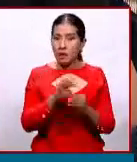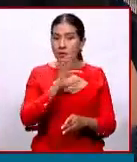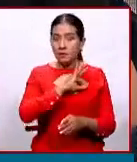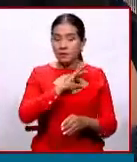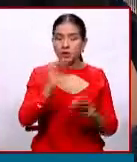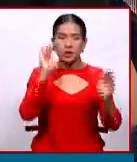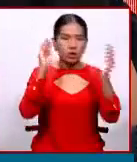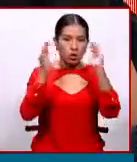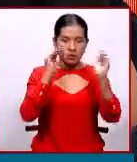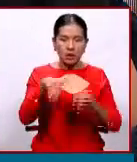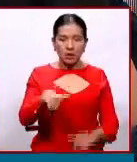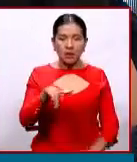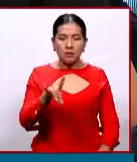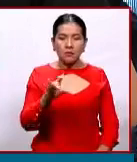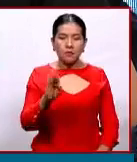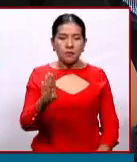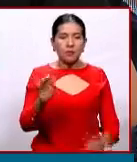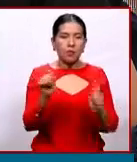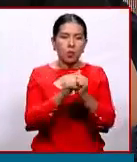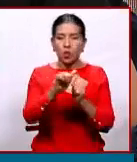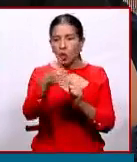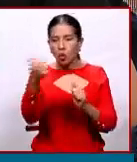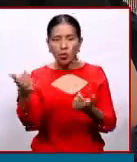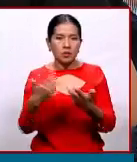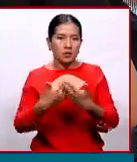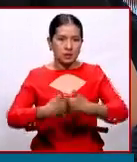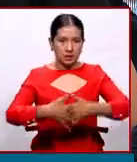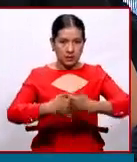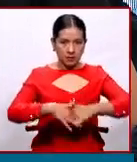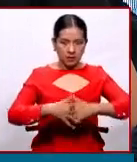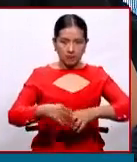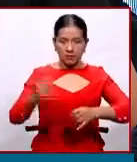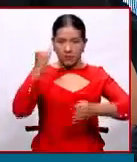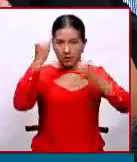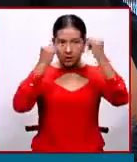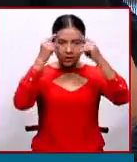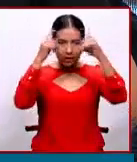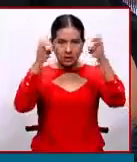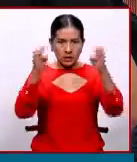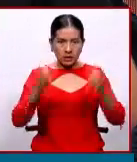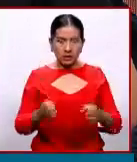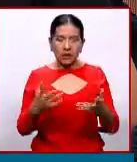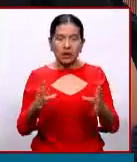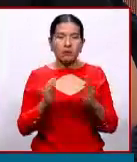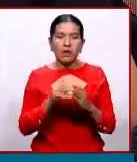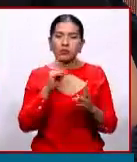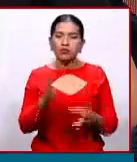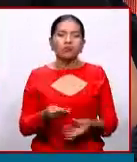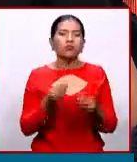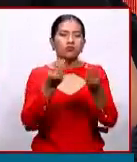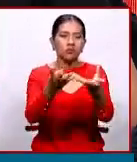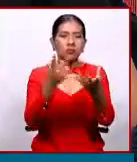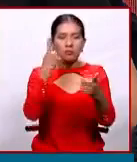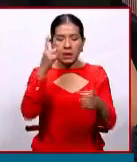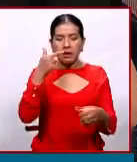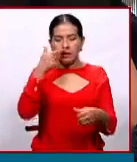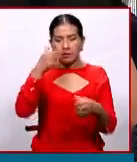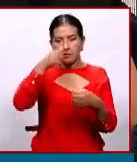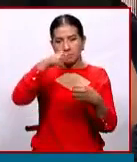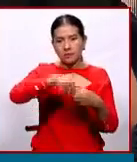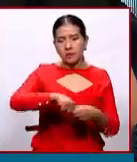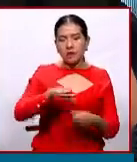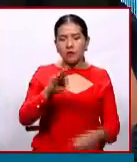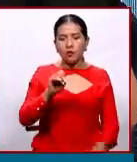YPFB con el resto de empresas estratégicas y aquellas que proveen efectivamente los combustibles fósiles a